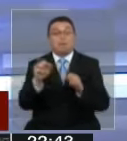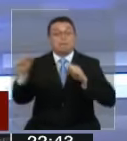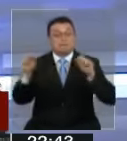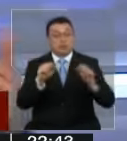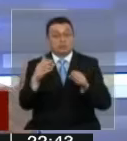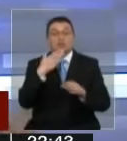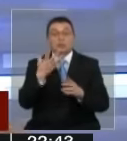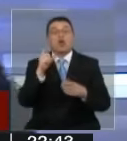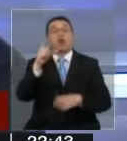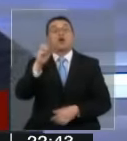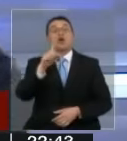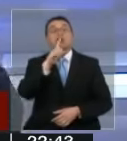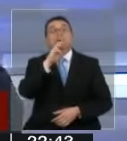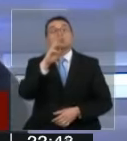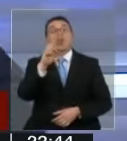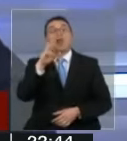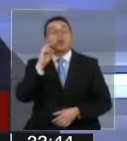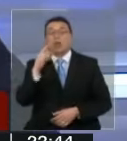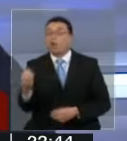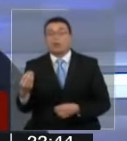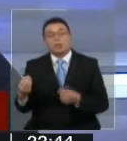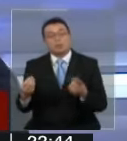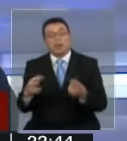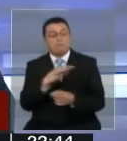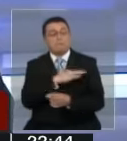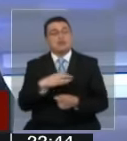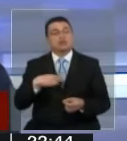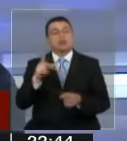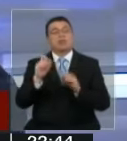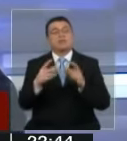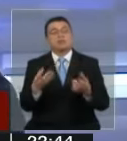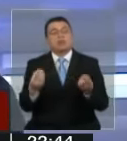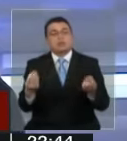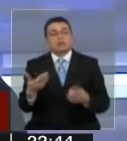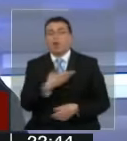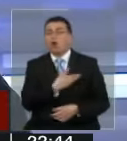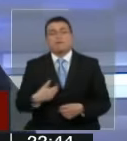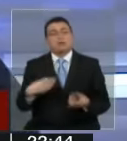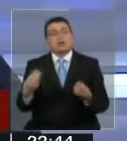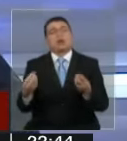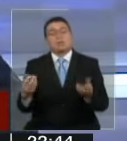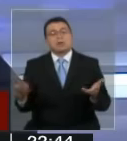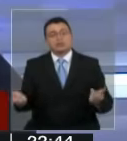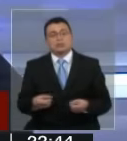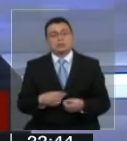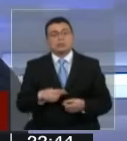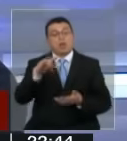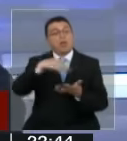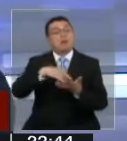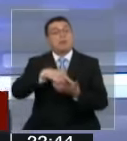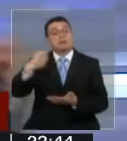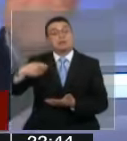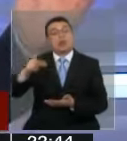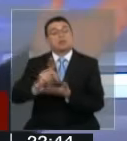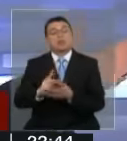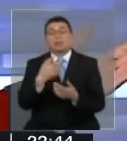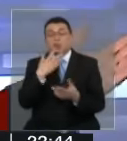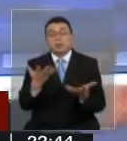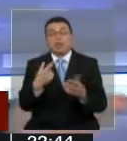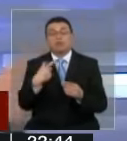¿Qué pasó con la Contraloría? ¿Qué pasó con los ministros de defensa? ¿Qué pasó con los gobiernos? ¿Qué pasó con el Parlamento? ¿Qué pasó con los